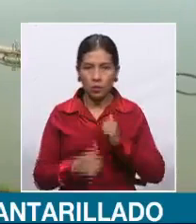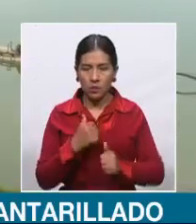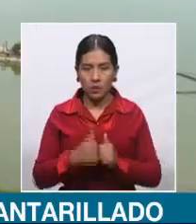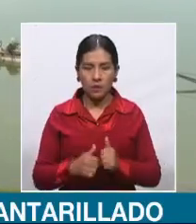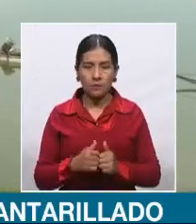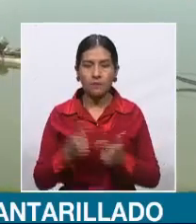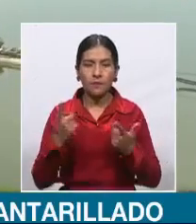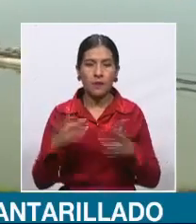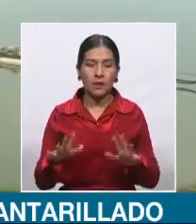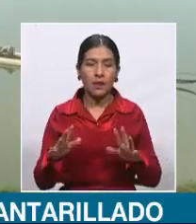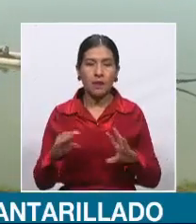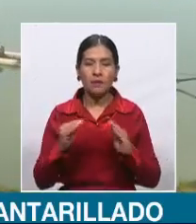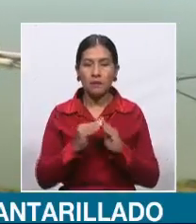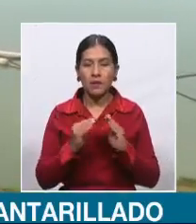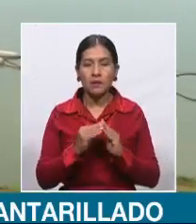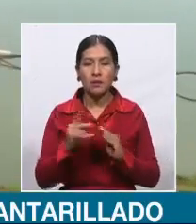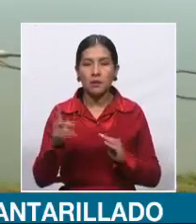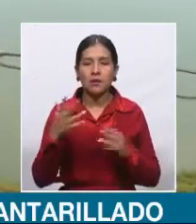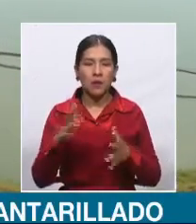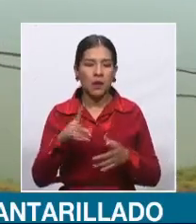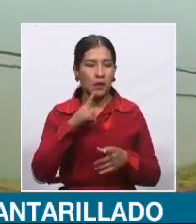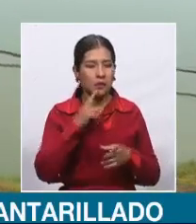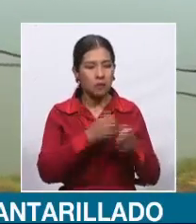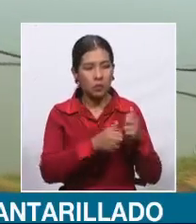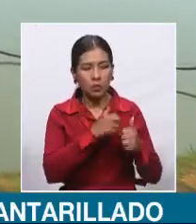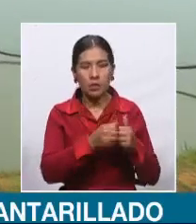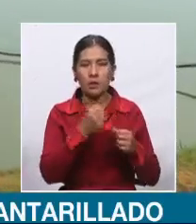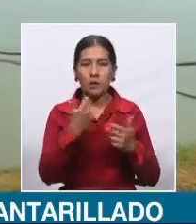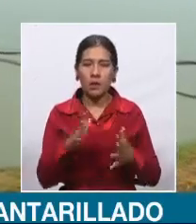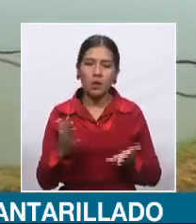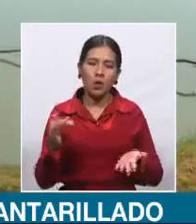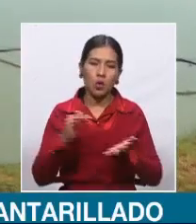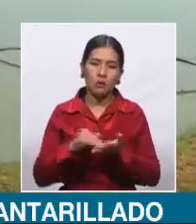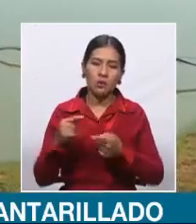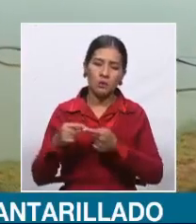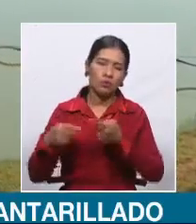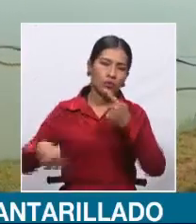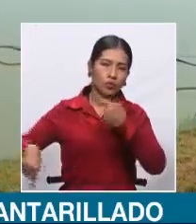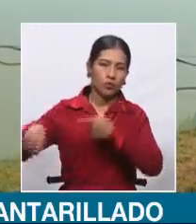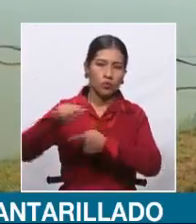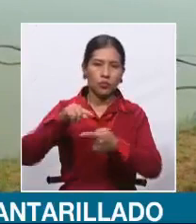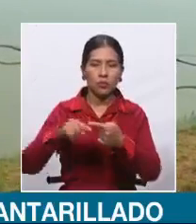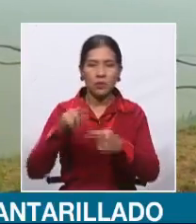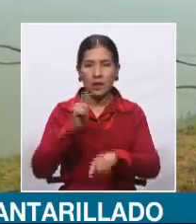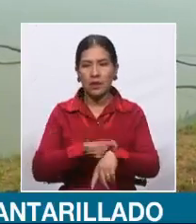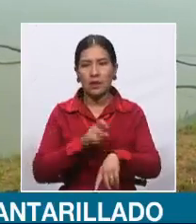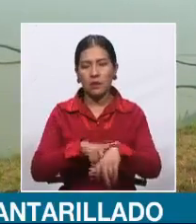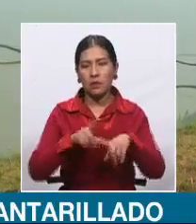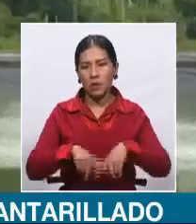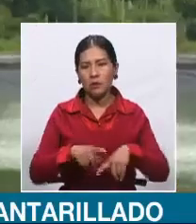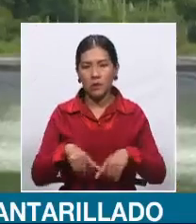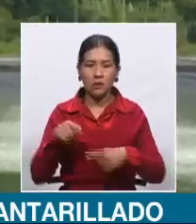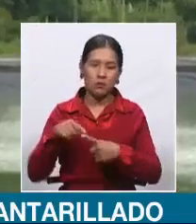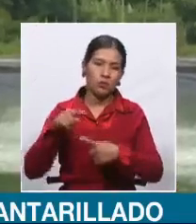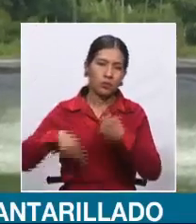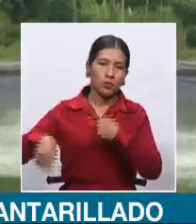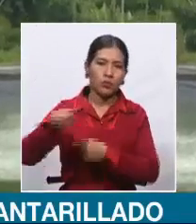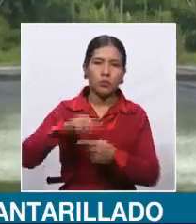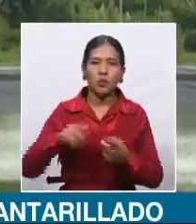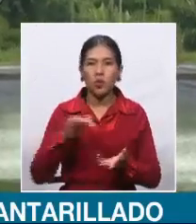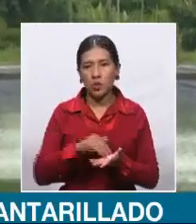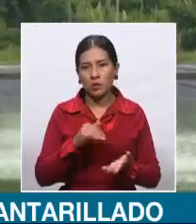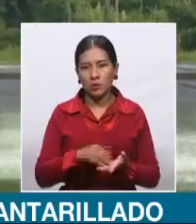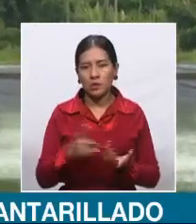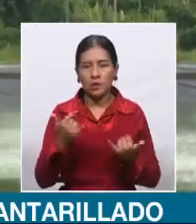del cambio climatológico que tenemos actualmente se está repitiendo de acuerdo a unos ciertos periodos de retorno que se han estimado, ¿no? Y esto se